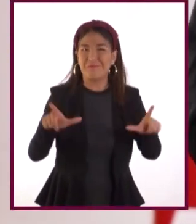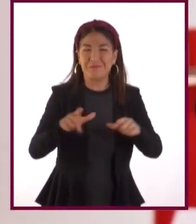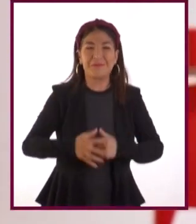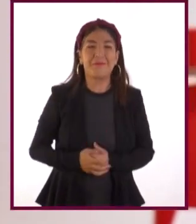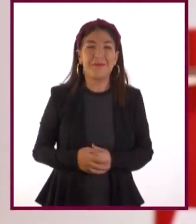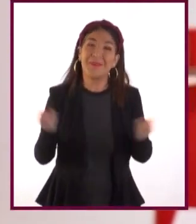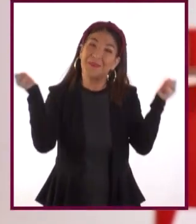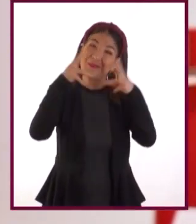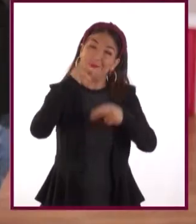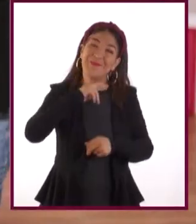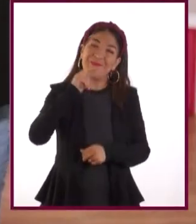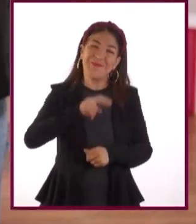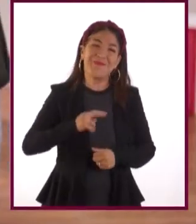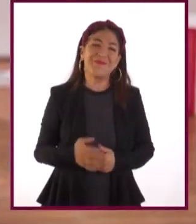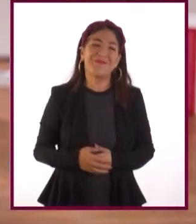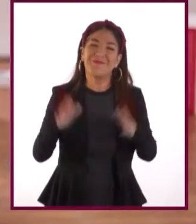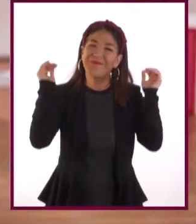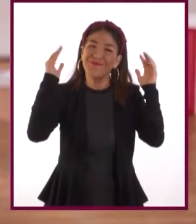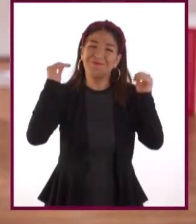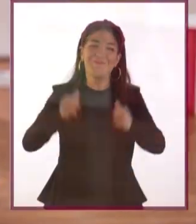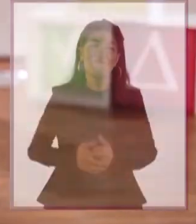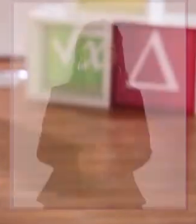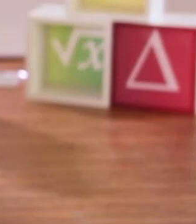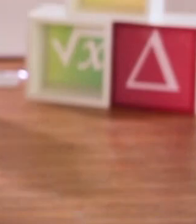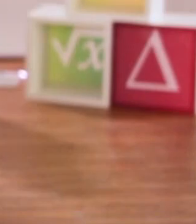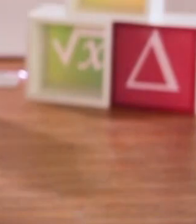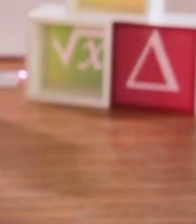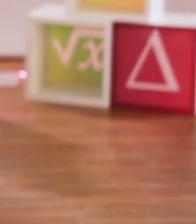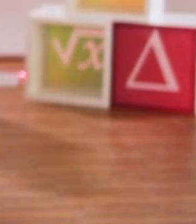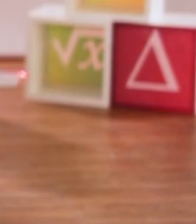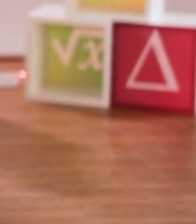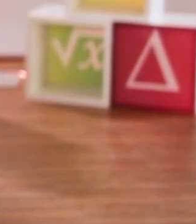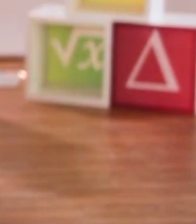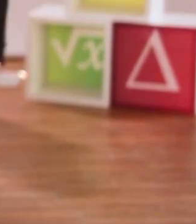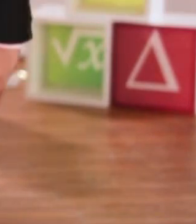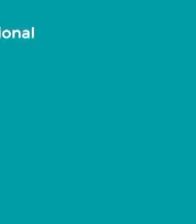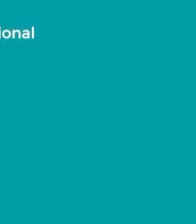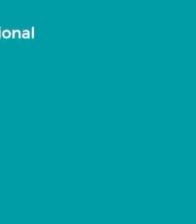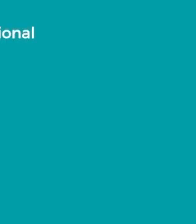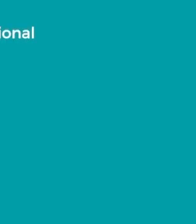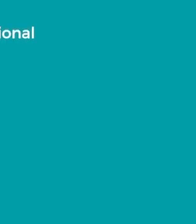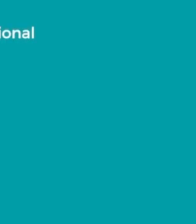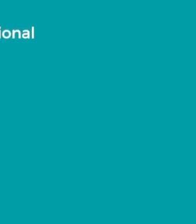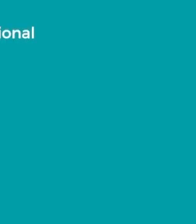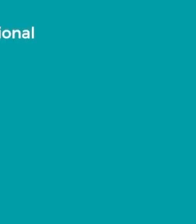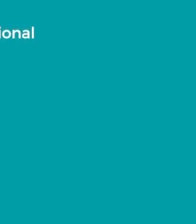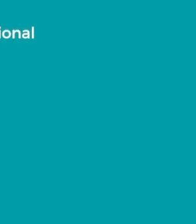oficial y en YouTube. Nos vemos pronto. Adiós.